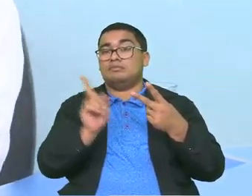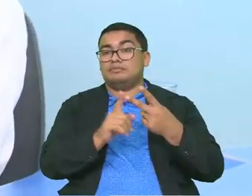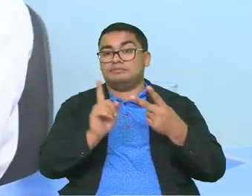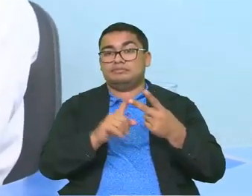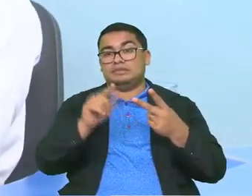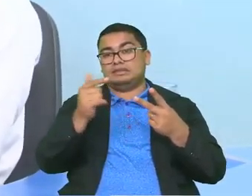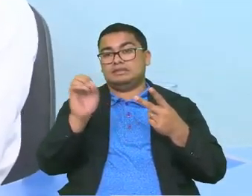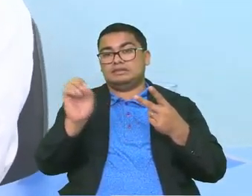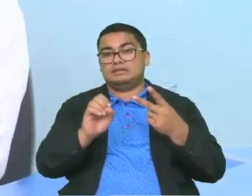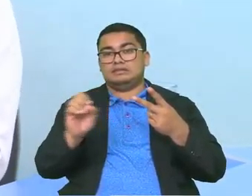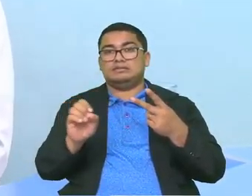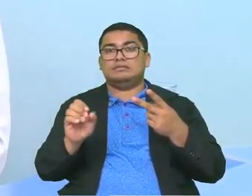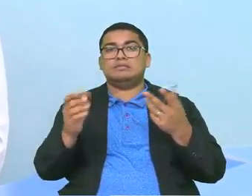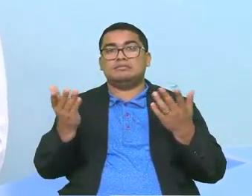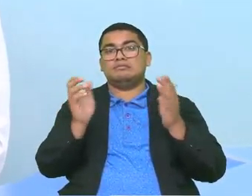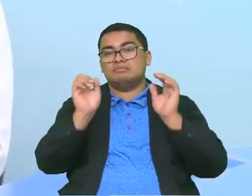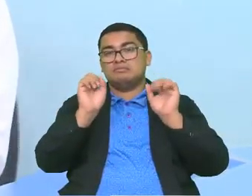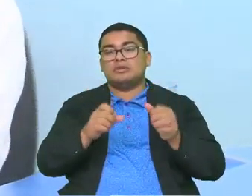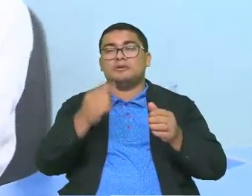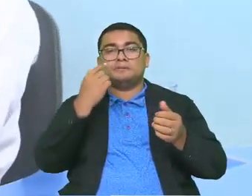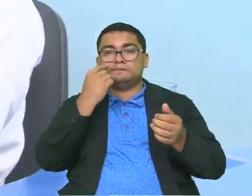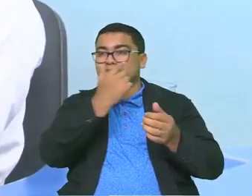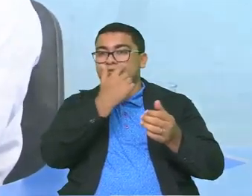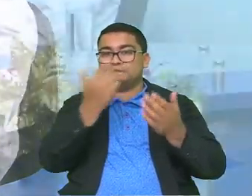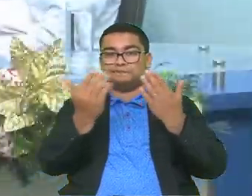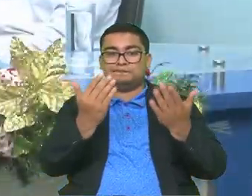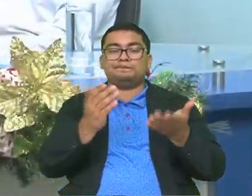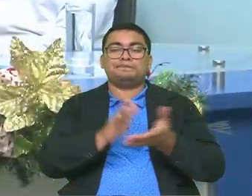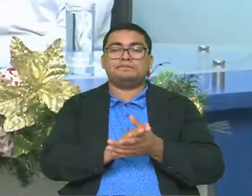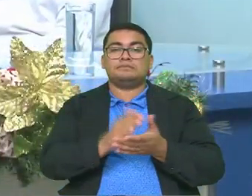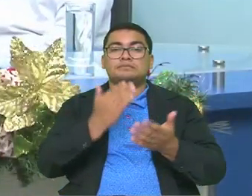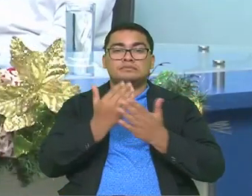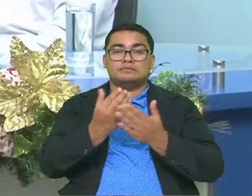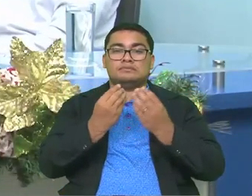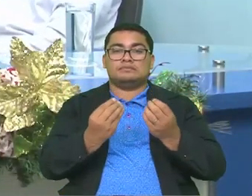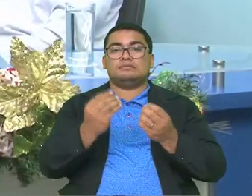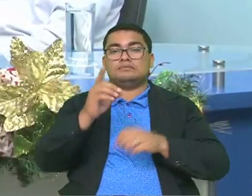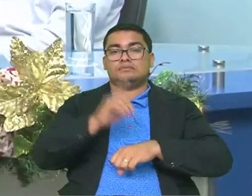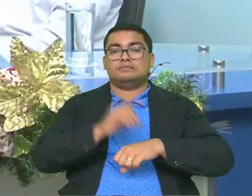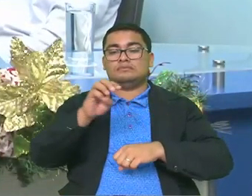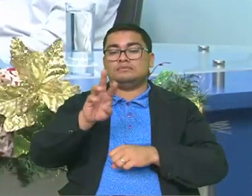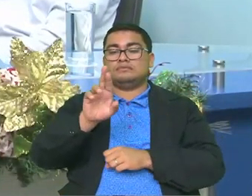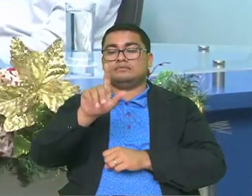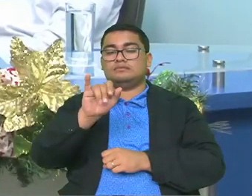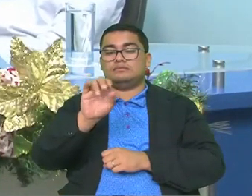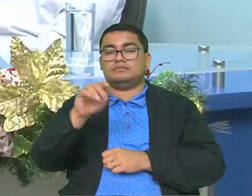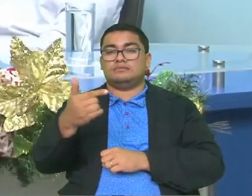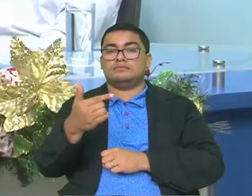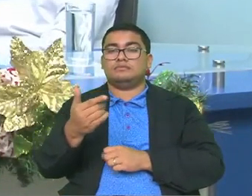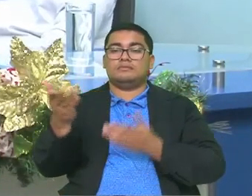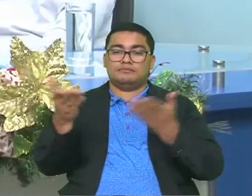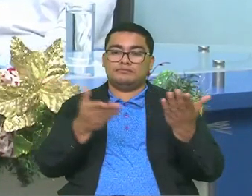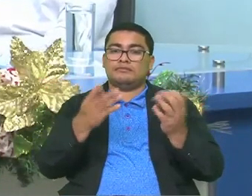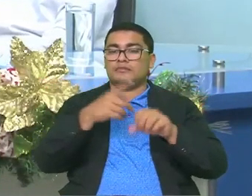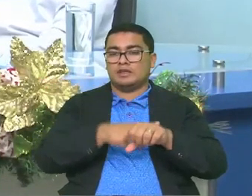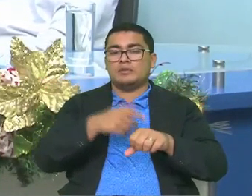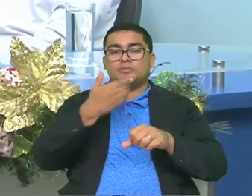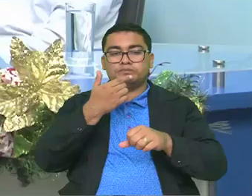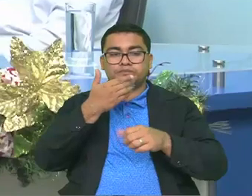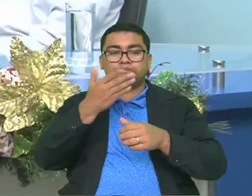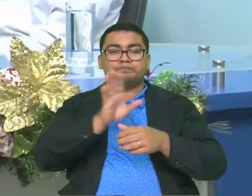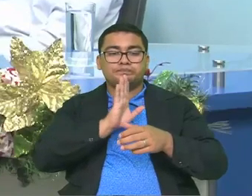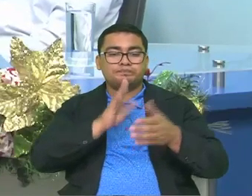isquémicas, y esto generalmente se observa también mayormente en un ojo, aunque esta tiene 2 clasificaciones, la que es idiopática